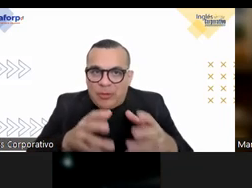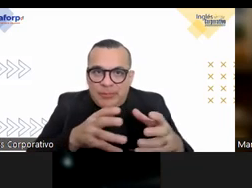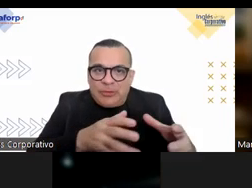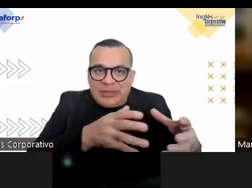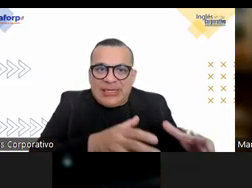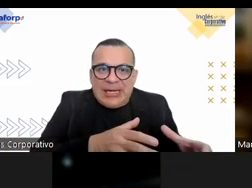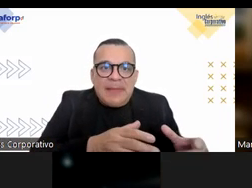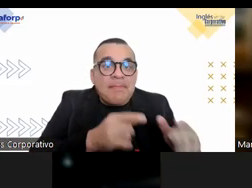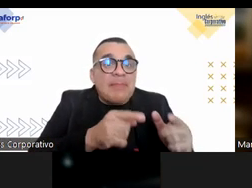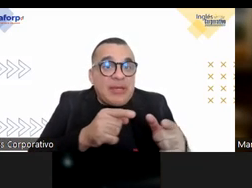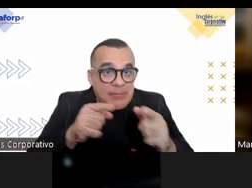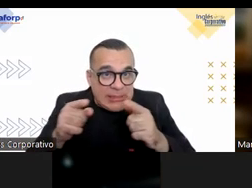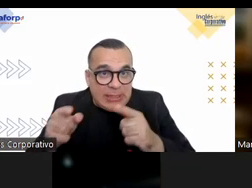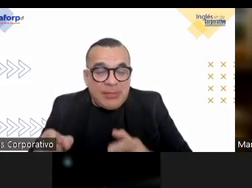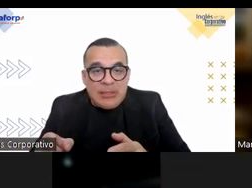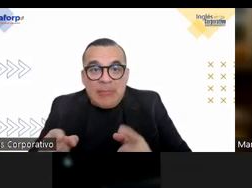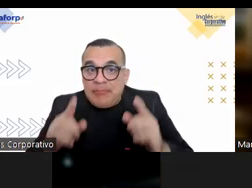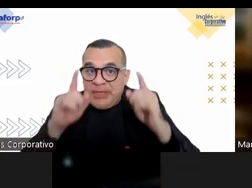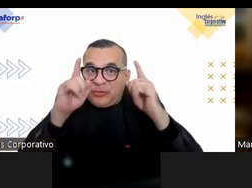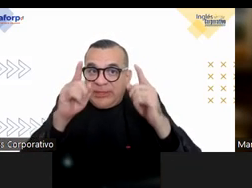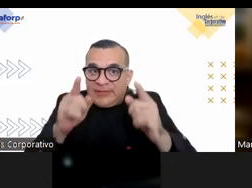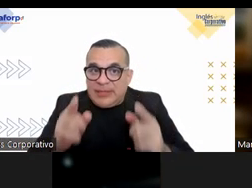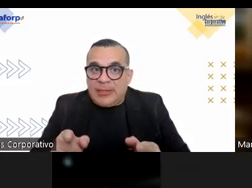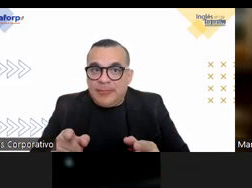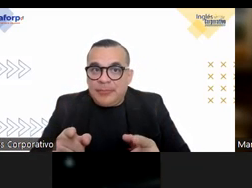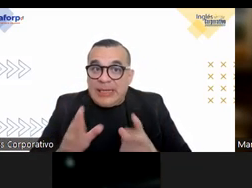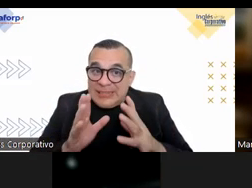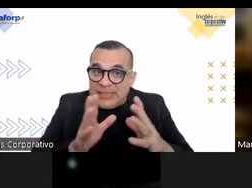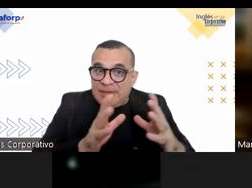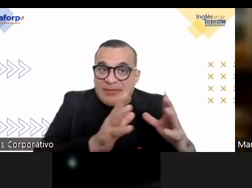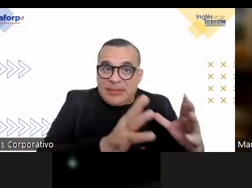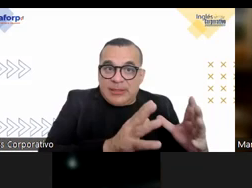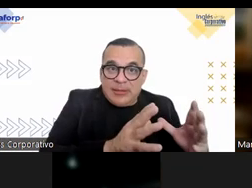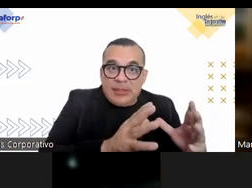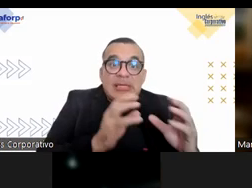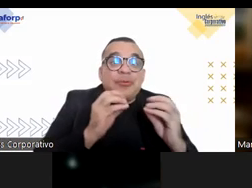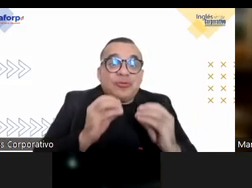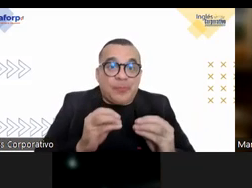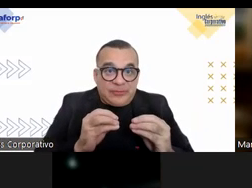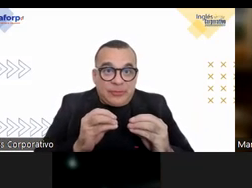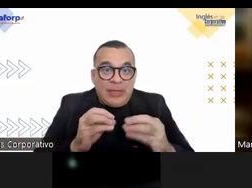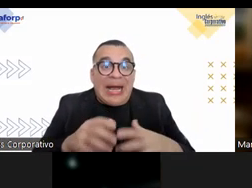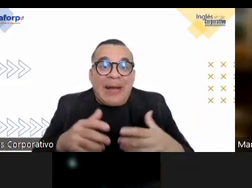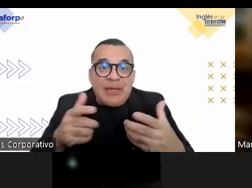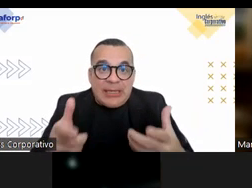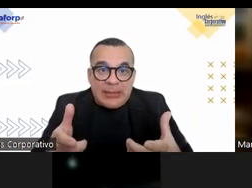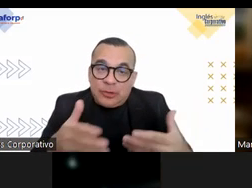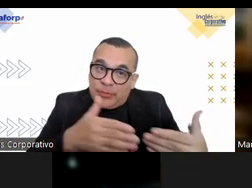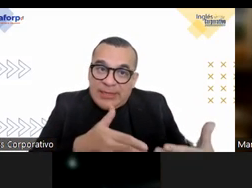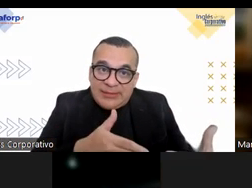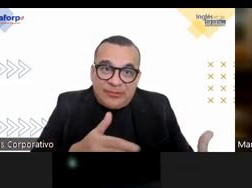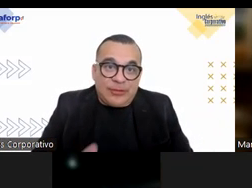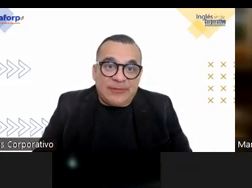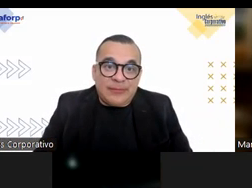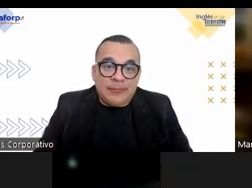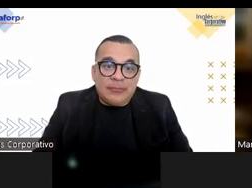Entonces, el cuadro de mando integral me permite a mí visualizar, establecer y, por supuesto, aplicar